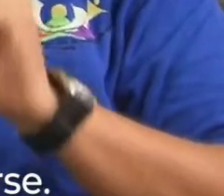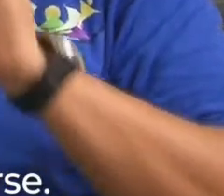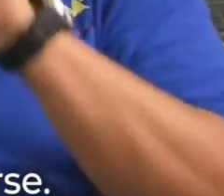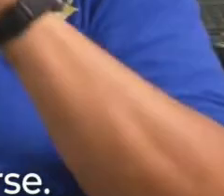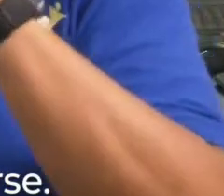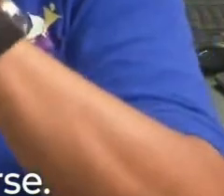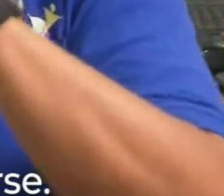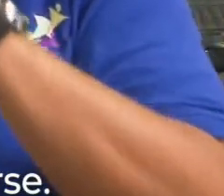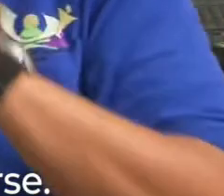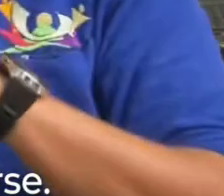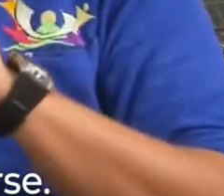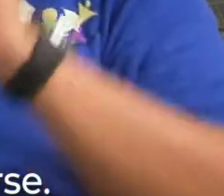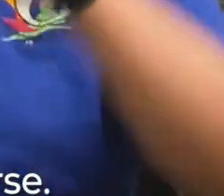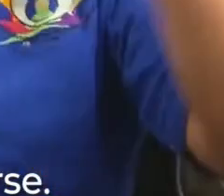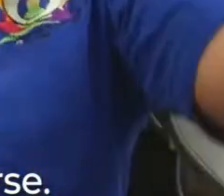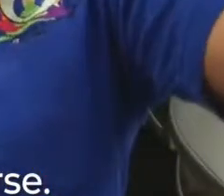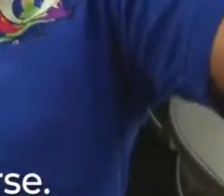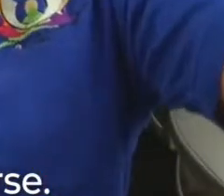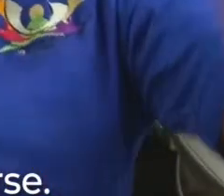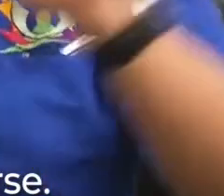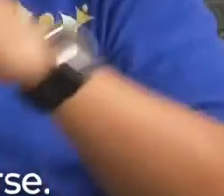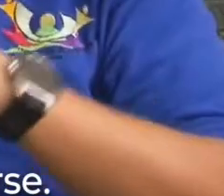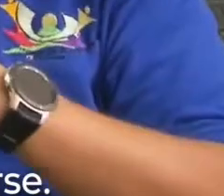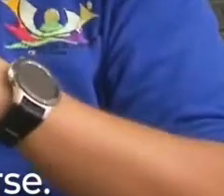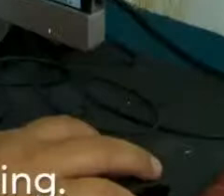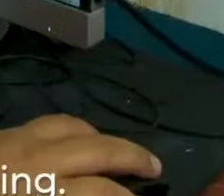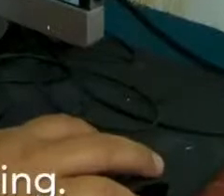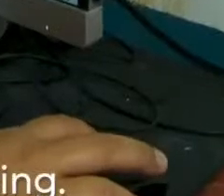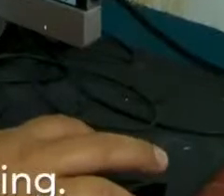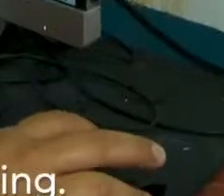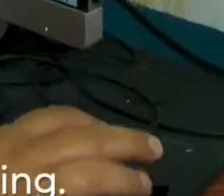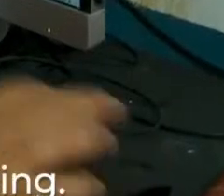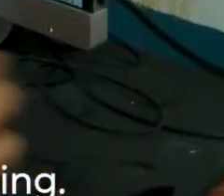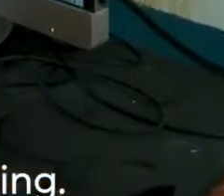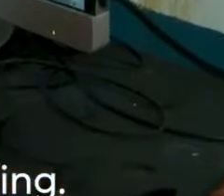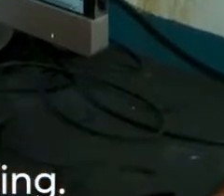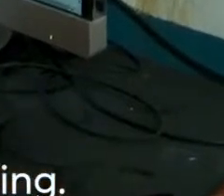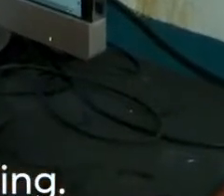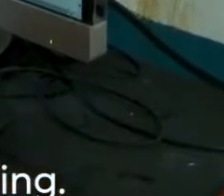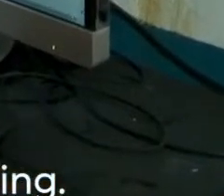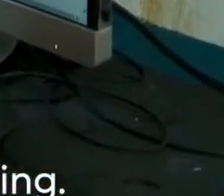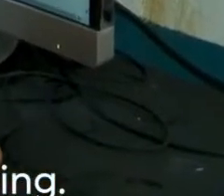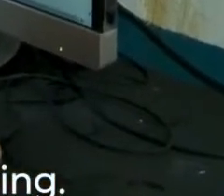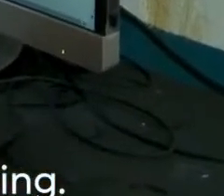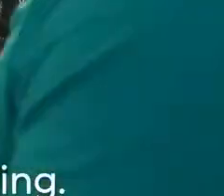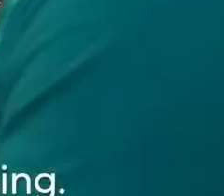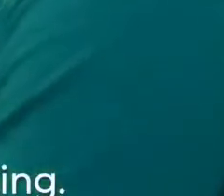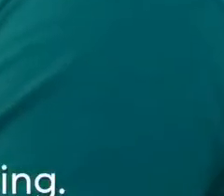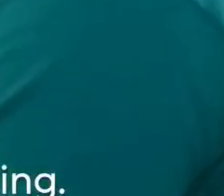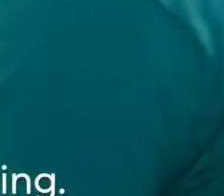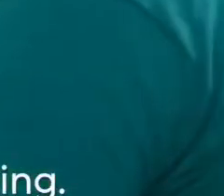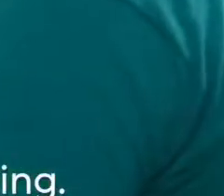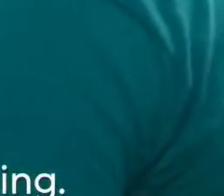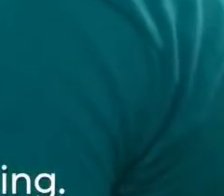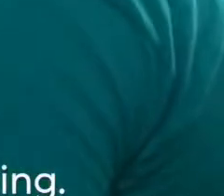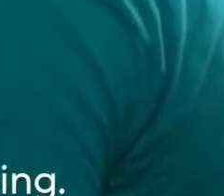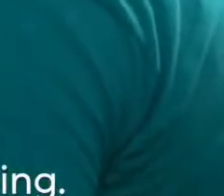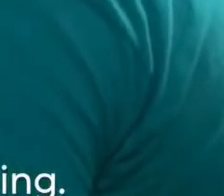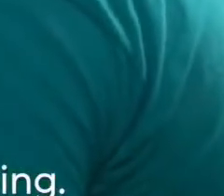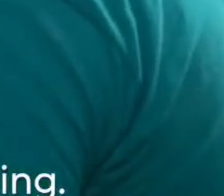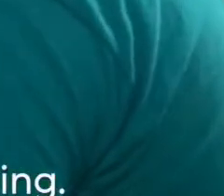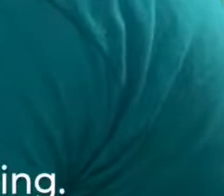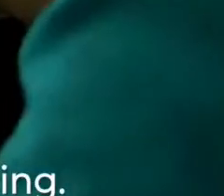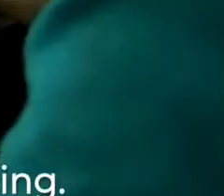para el turismo lo recibieron unas mujeres de la comunidad de Río Celeste. Hace poco se graduó un grupo con profesores del